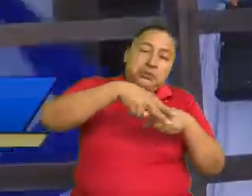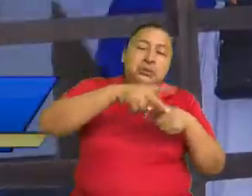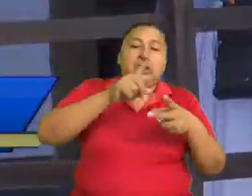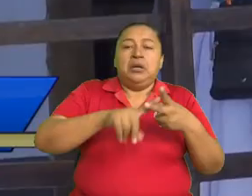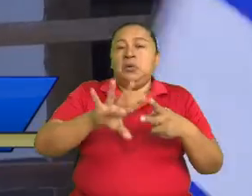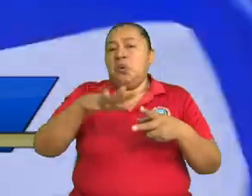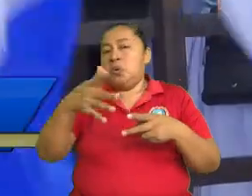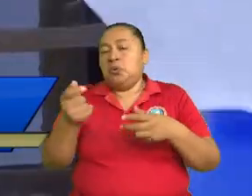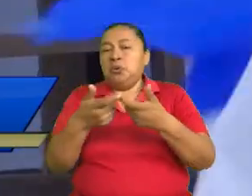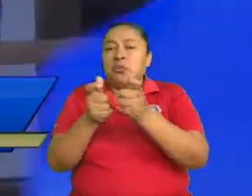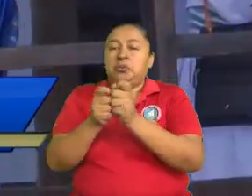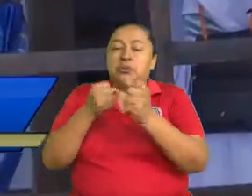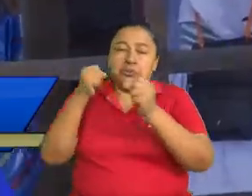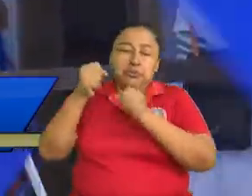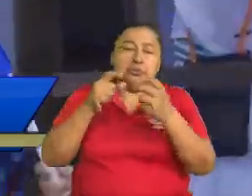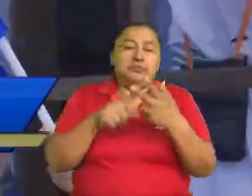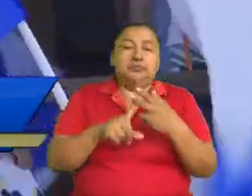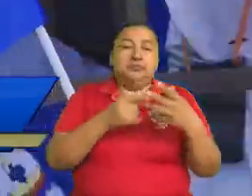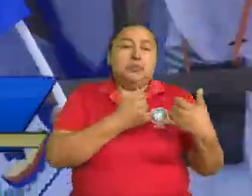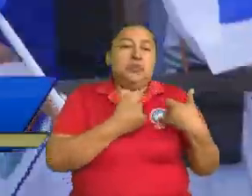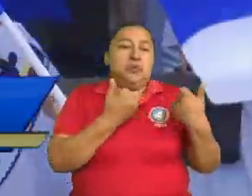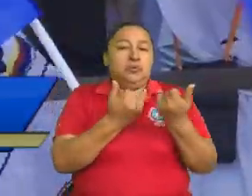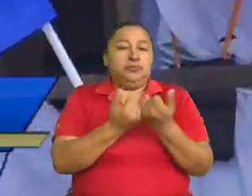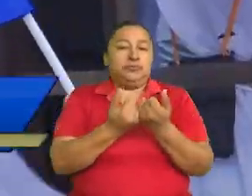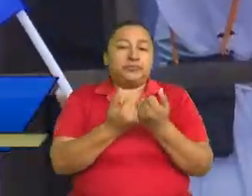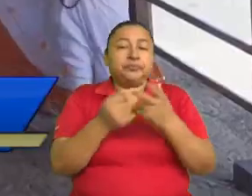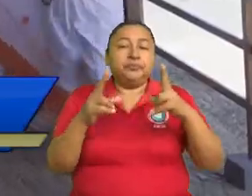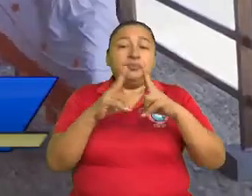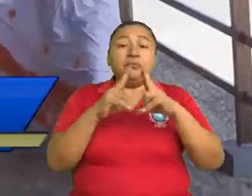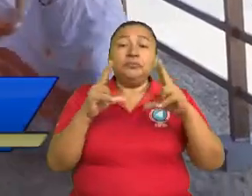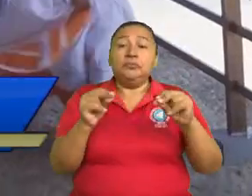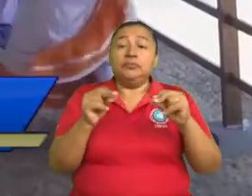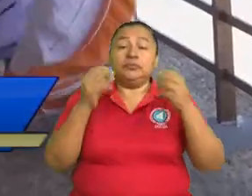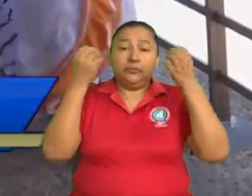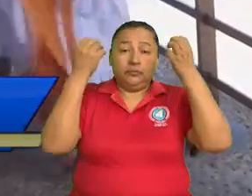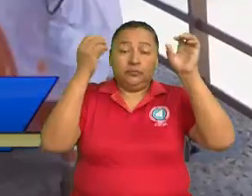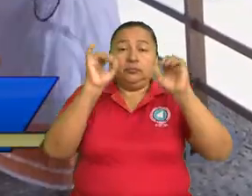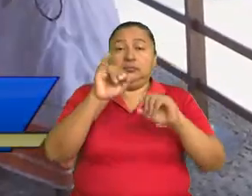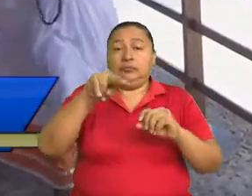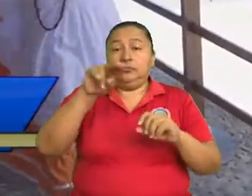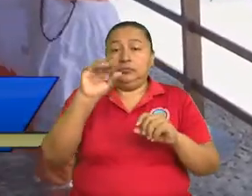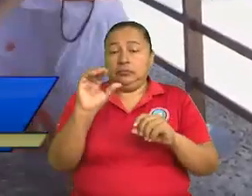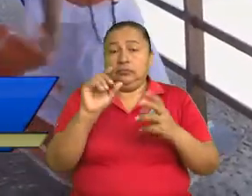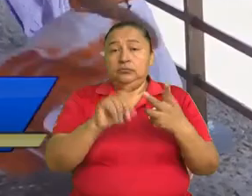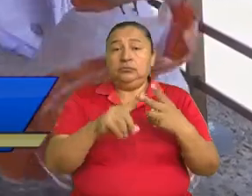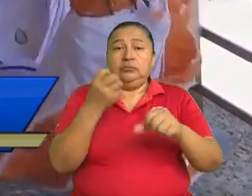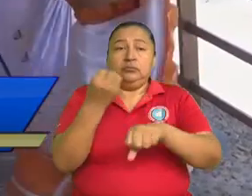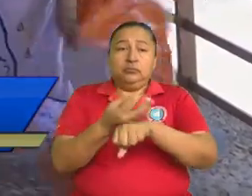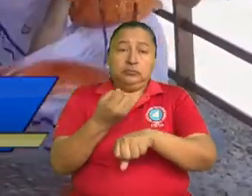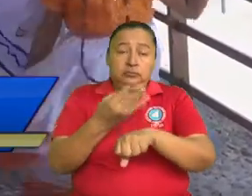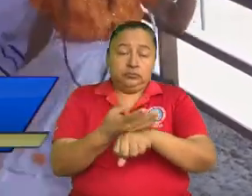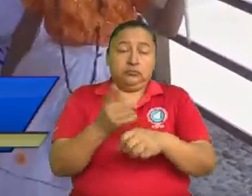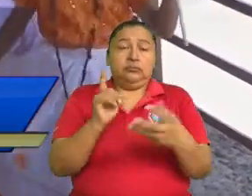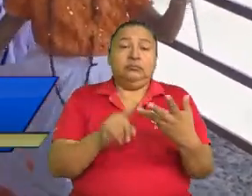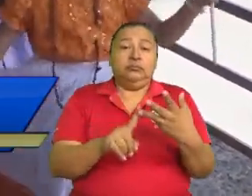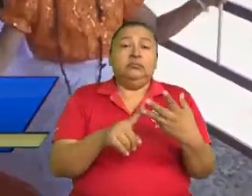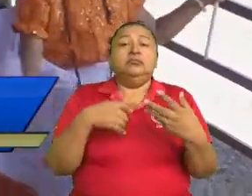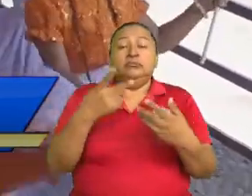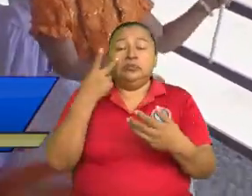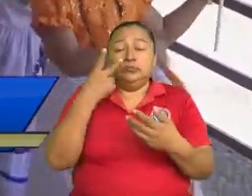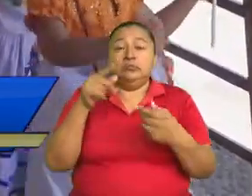juventud, con el Instituto Nicaragüense de Cultura, sí. Con las alcaldías, porque también ahí